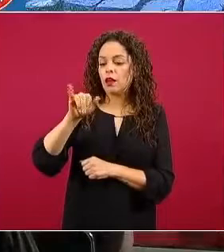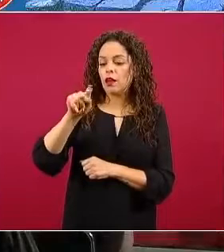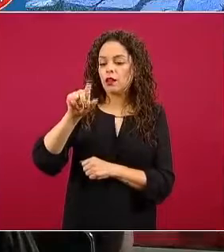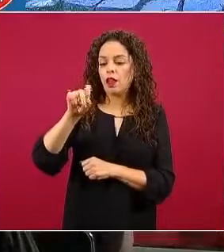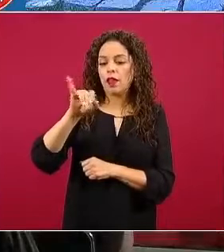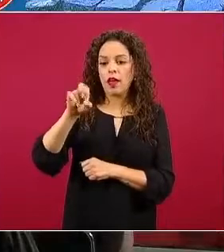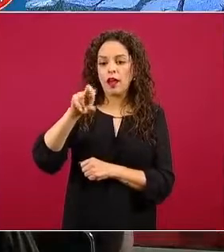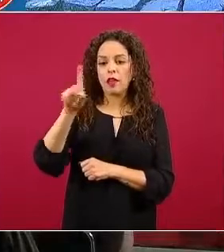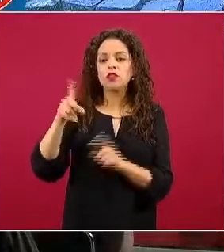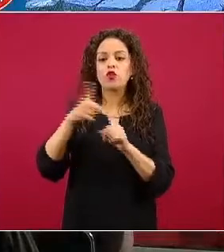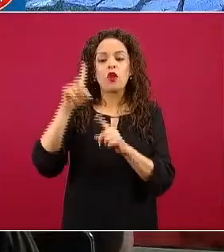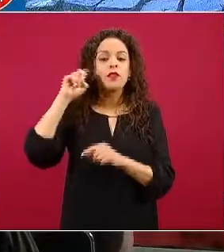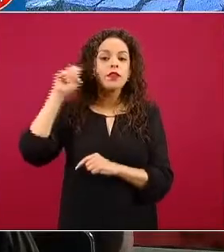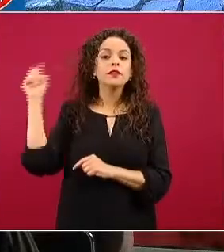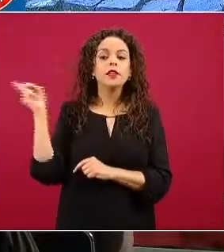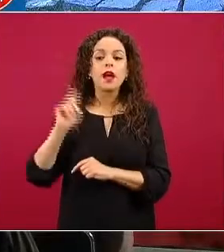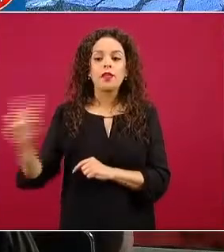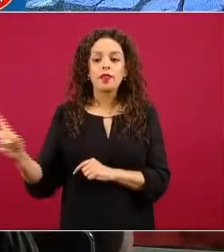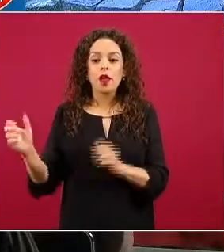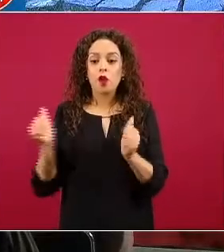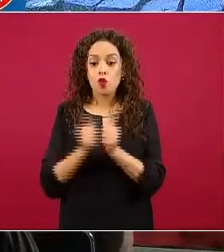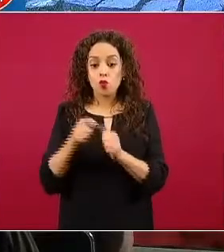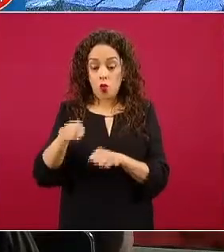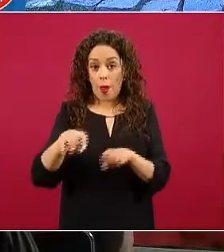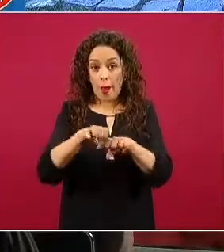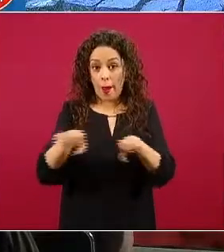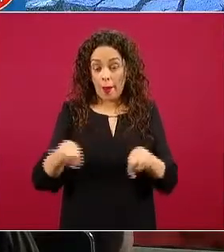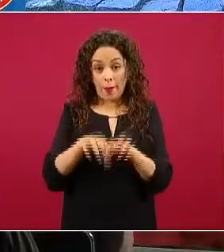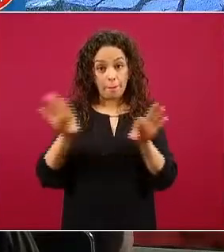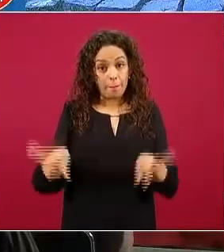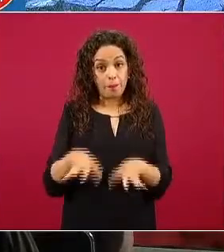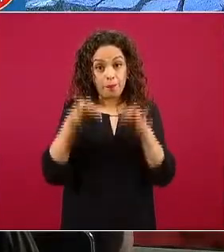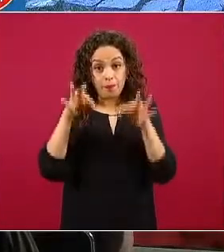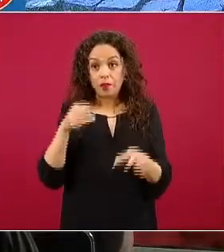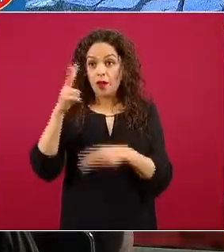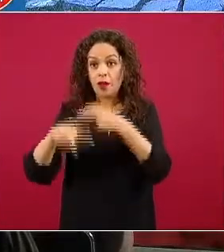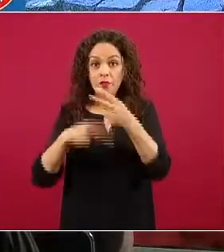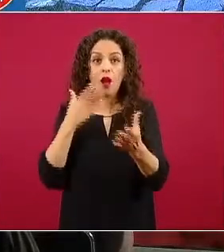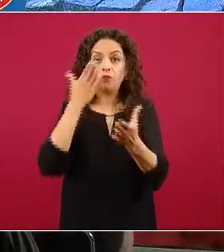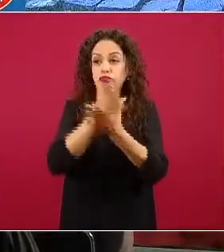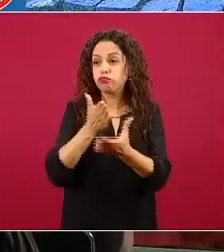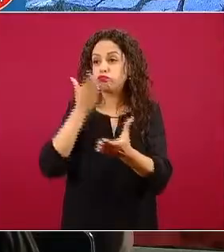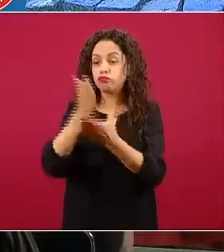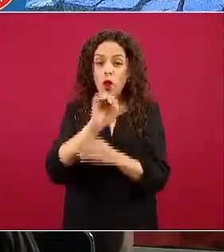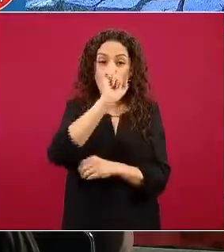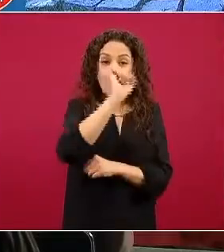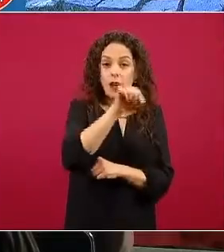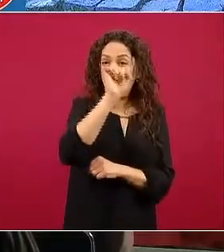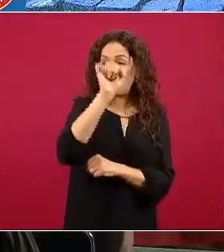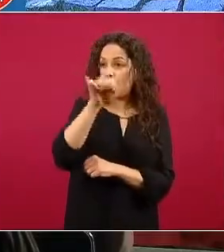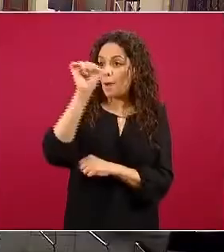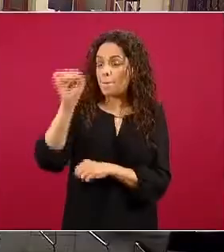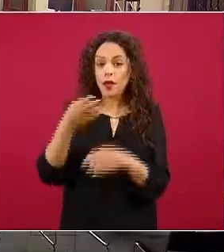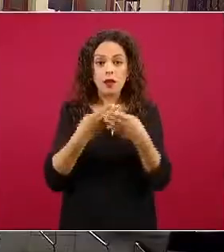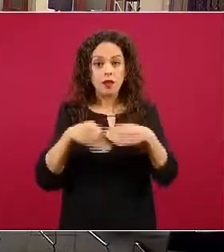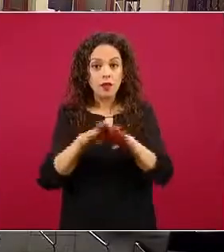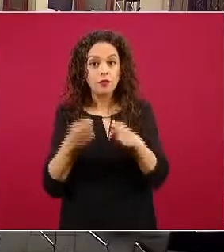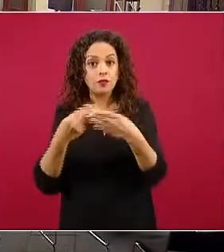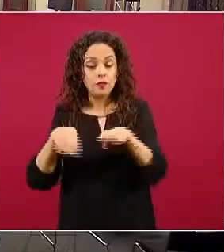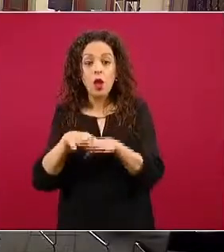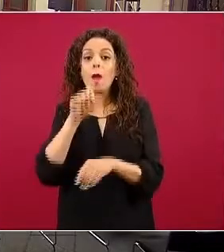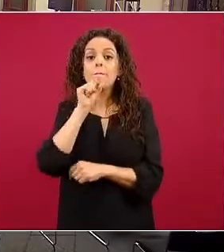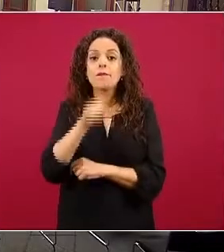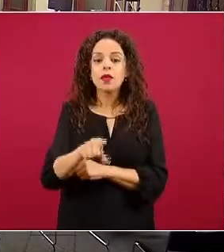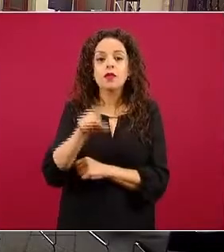extraordinario equipo de promoción de la salud que está yendo casa a casa, al igual que en Campeche, al igual